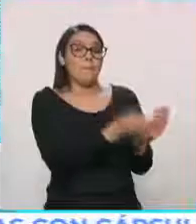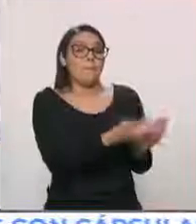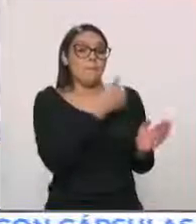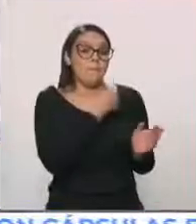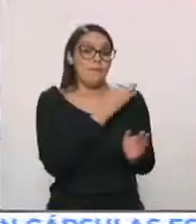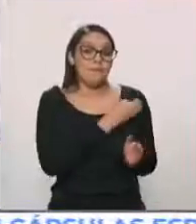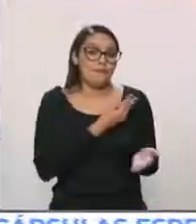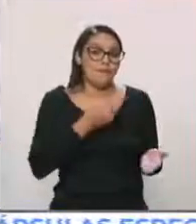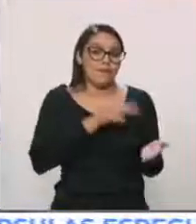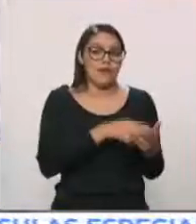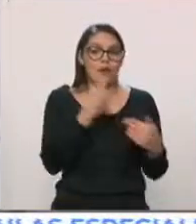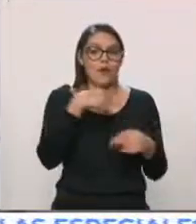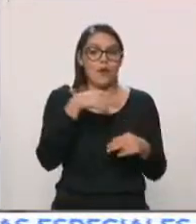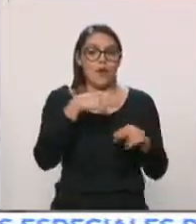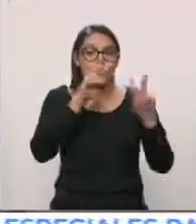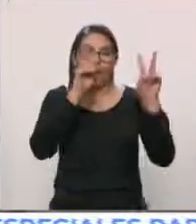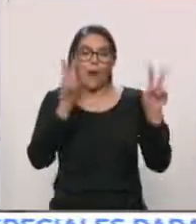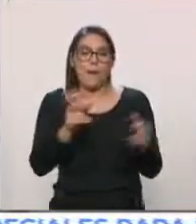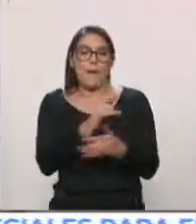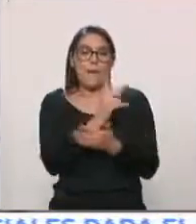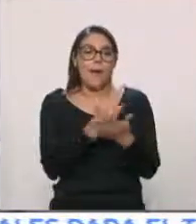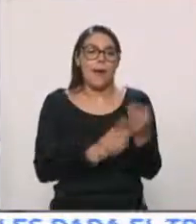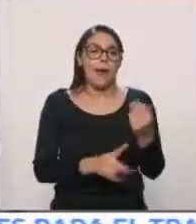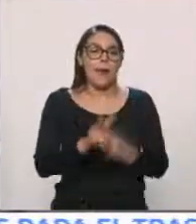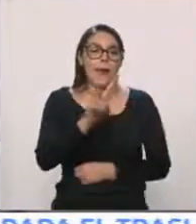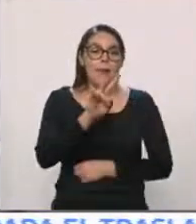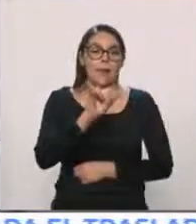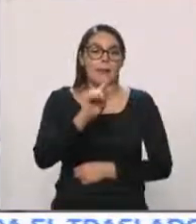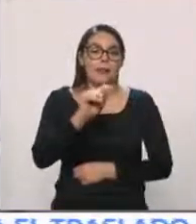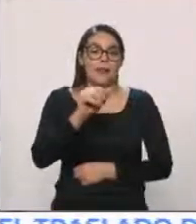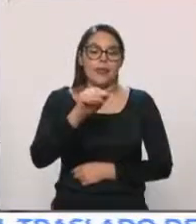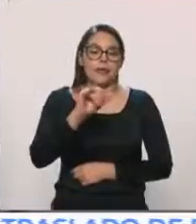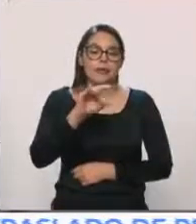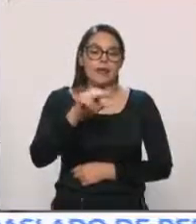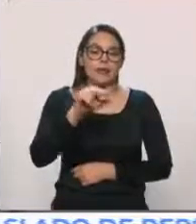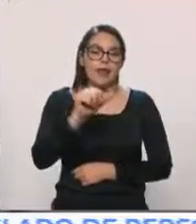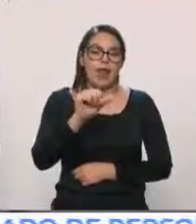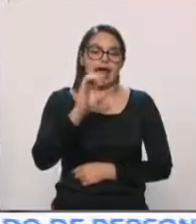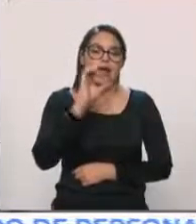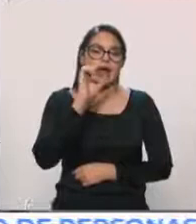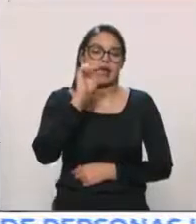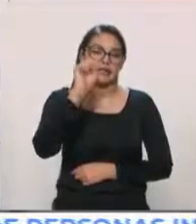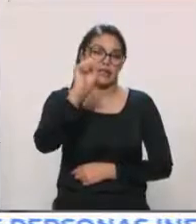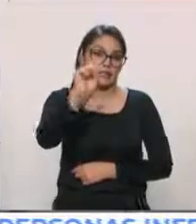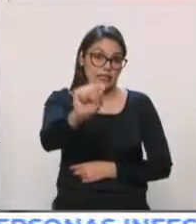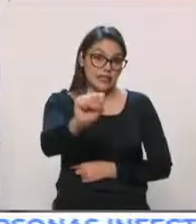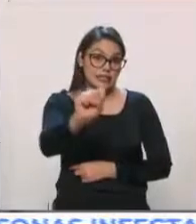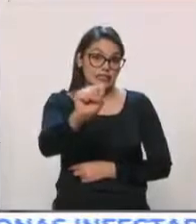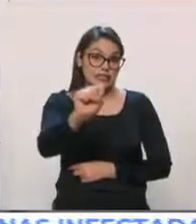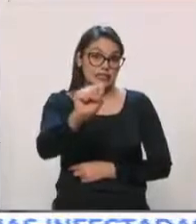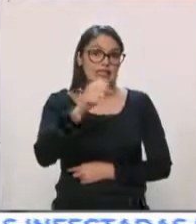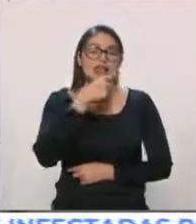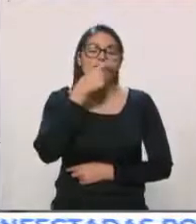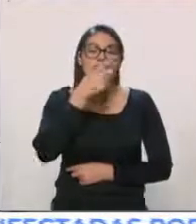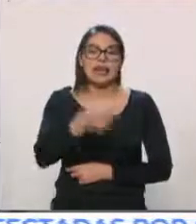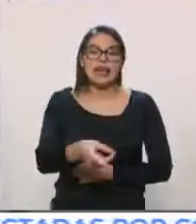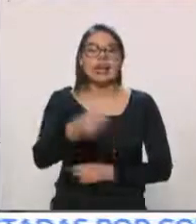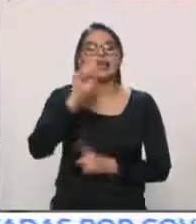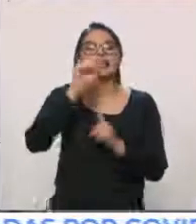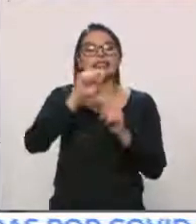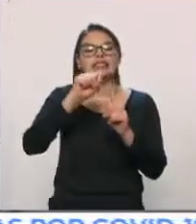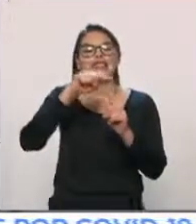llama Vitamina C, con C de saber, ¿no? Y que tiene como lema: lo que sé